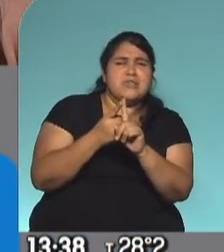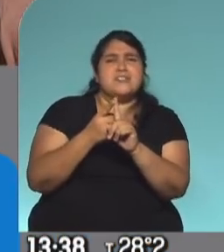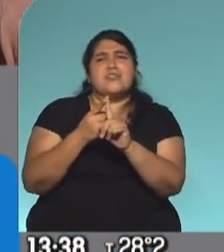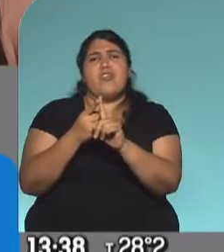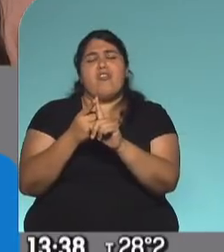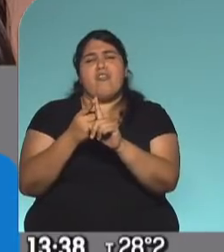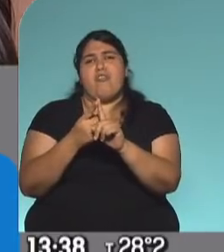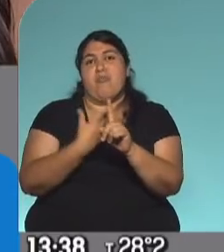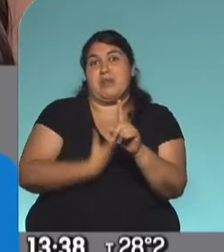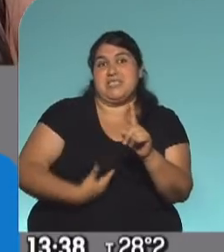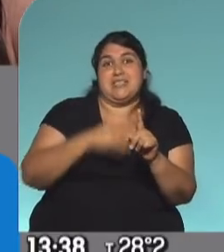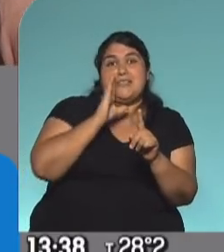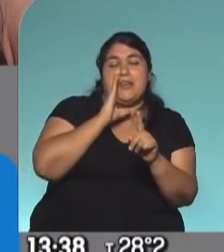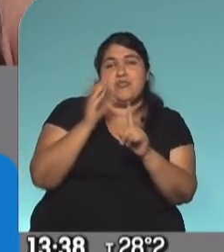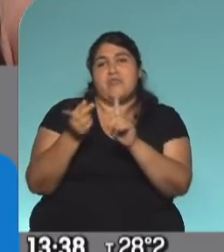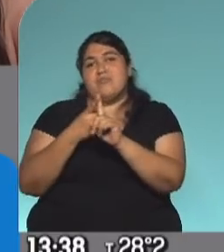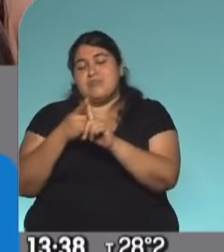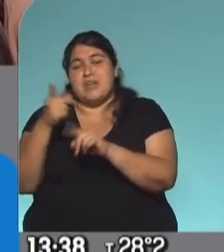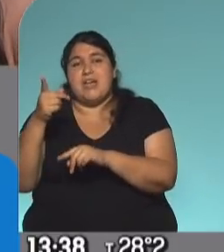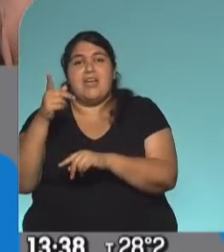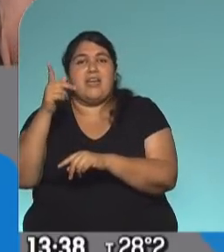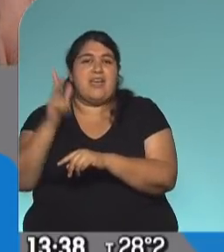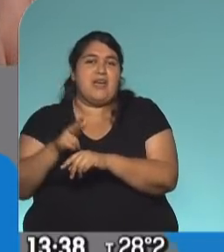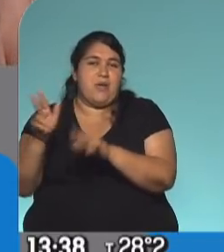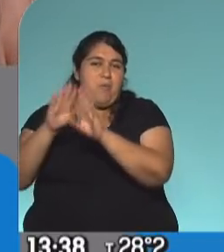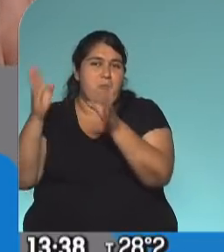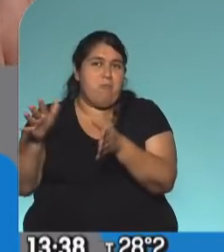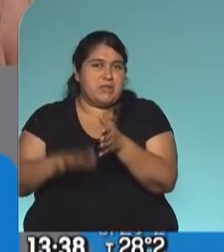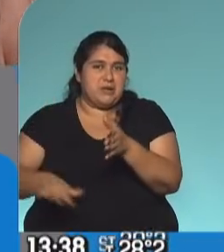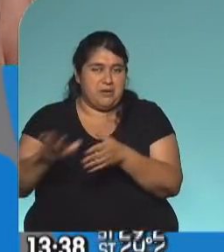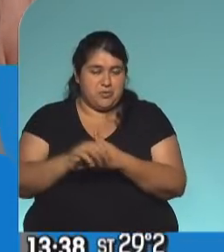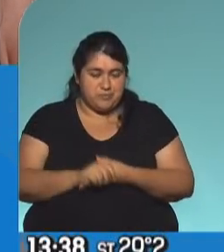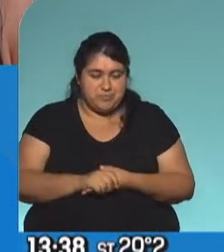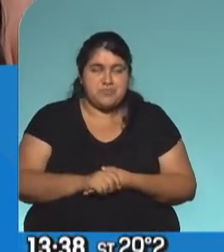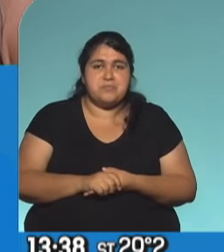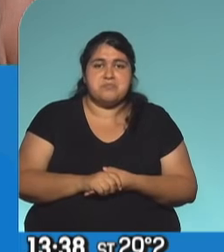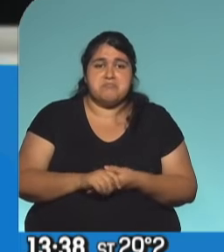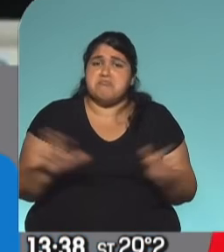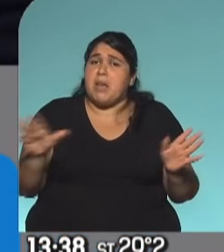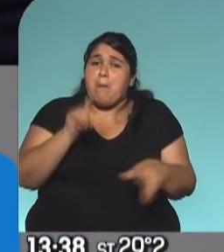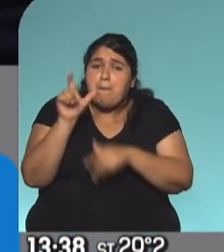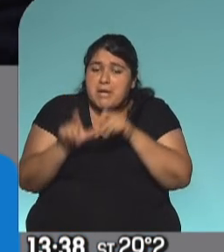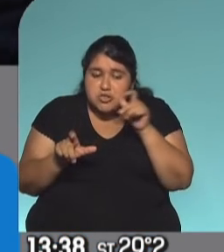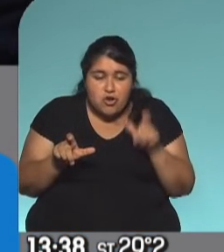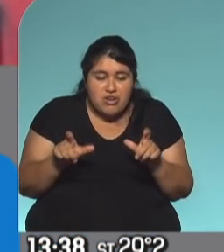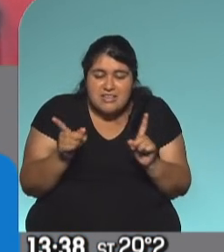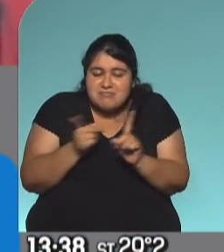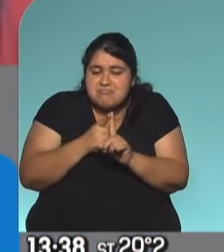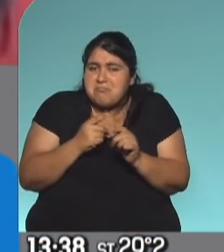administración demócrata, y el Vaticano? Bueno, entre las personas puede haber buen trato. El tema son los